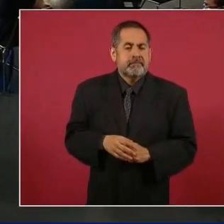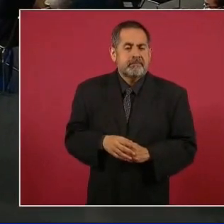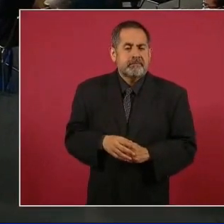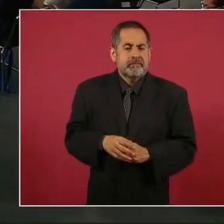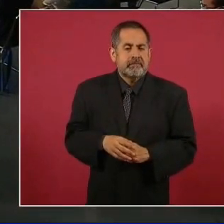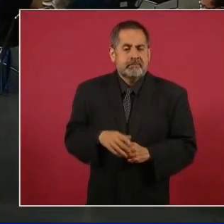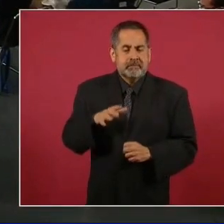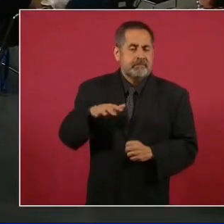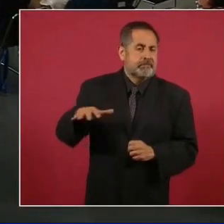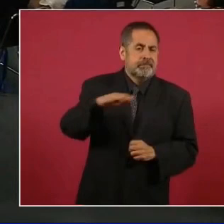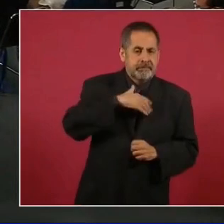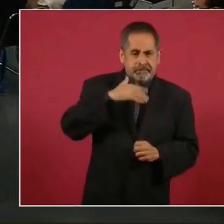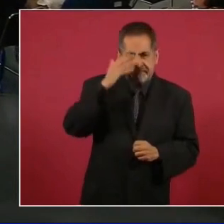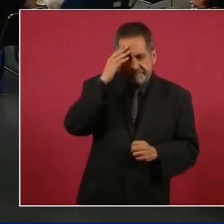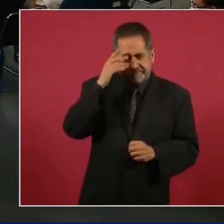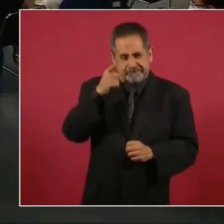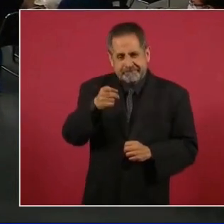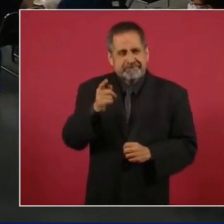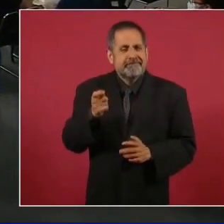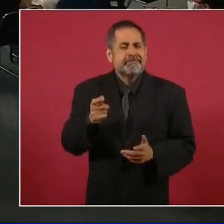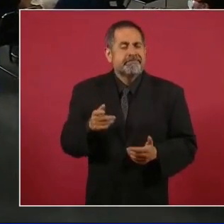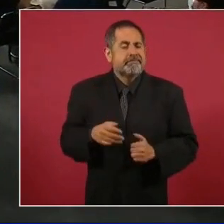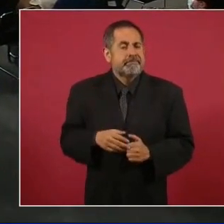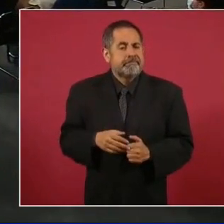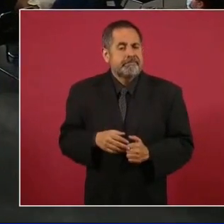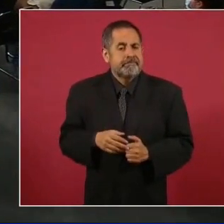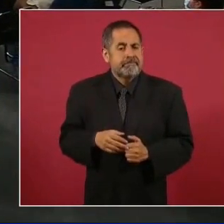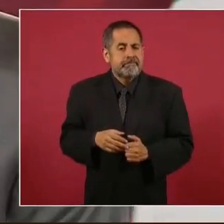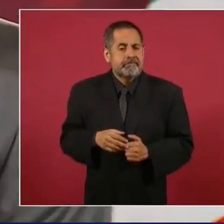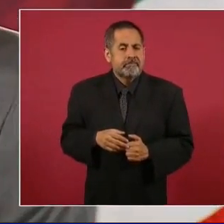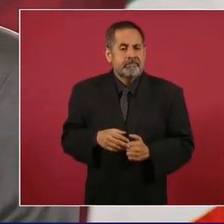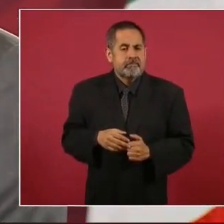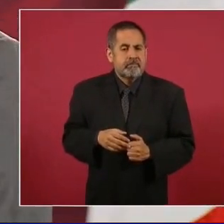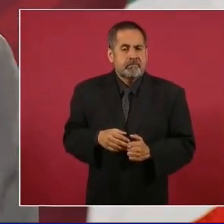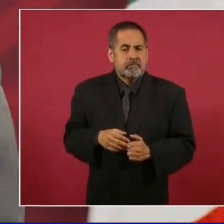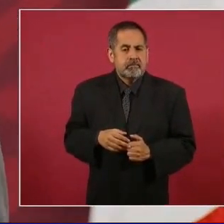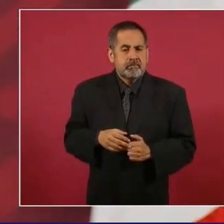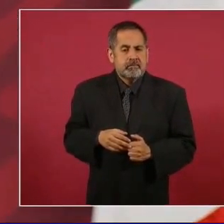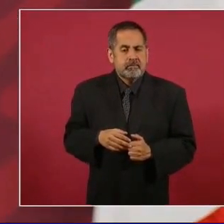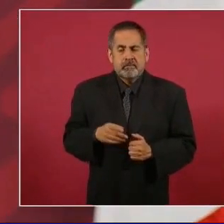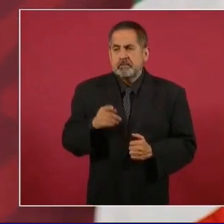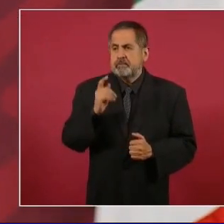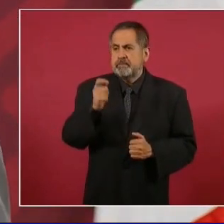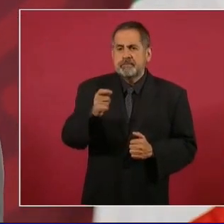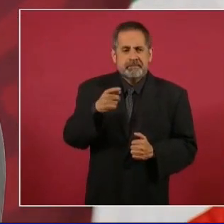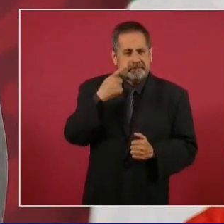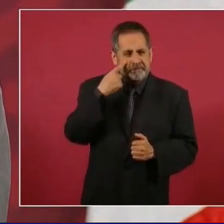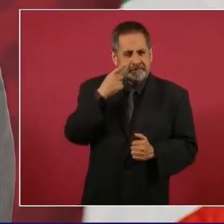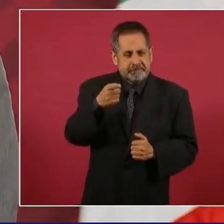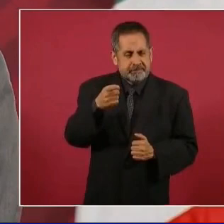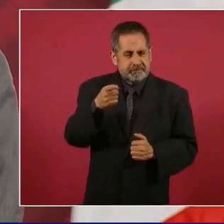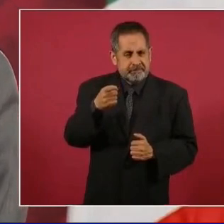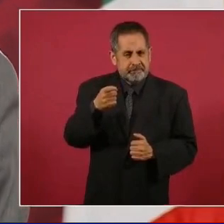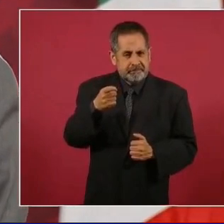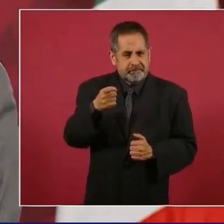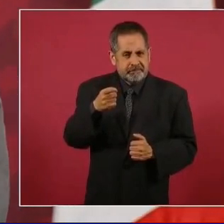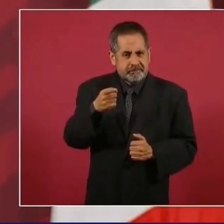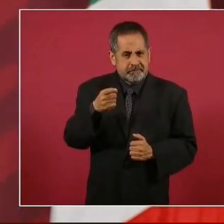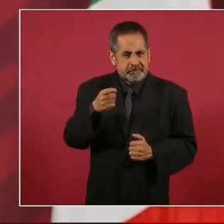el conocimiento que se obtiene en un siglo en